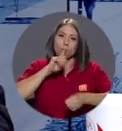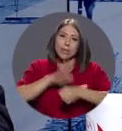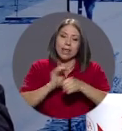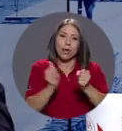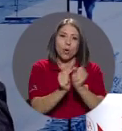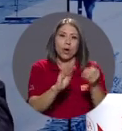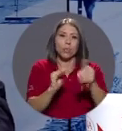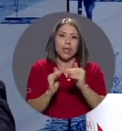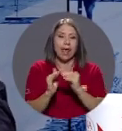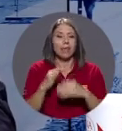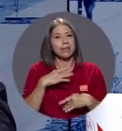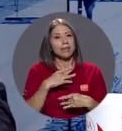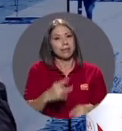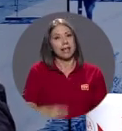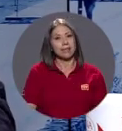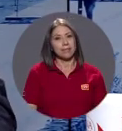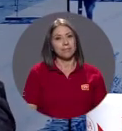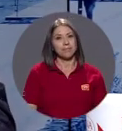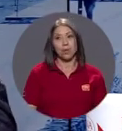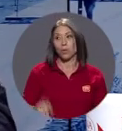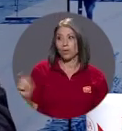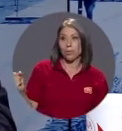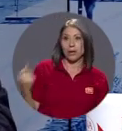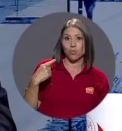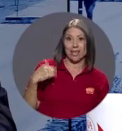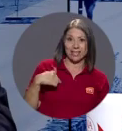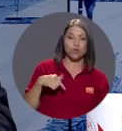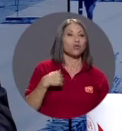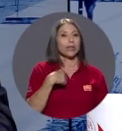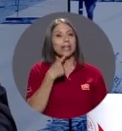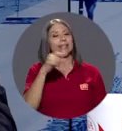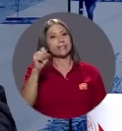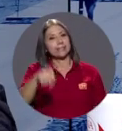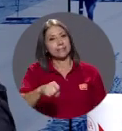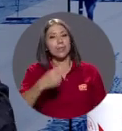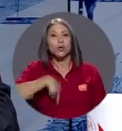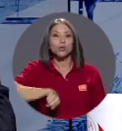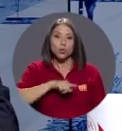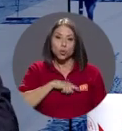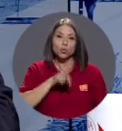la comunidad podría ser interesante. Entonces yo, a tu pregunta, yo diría, bueno, sí,